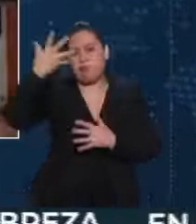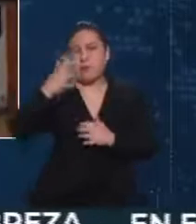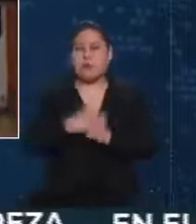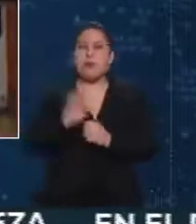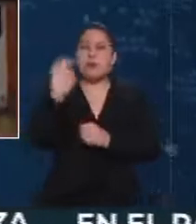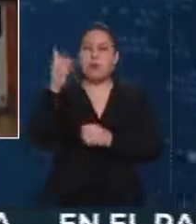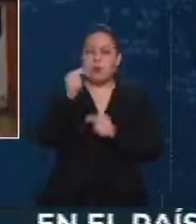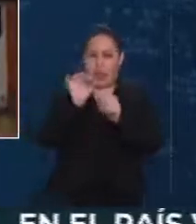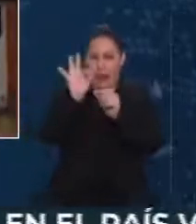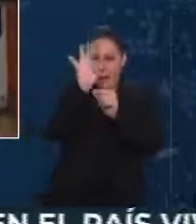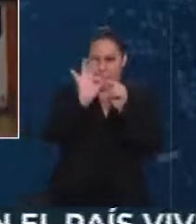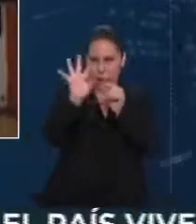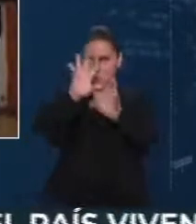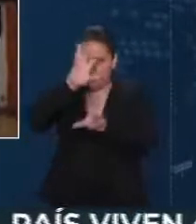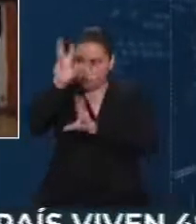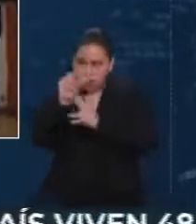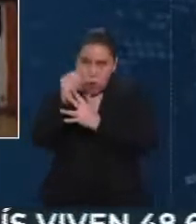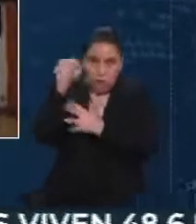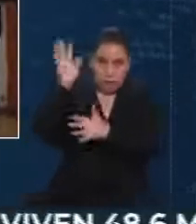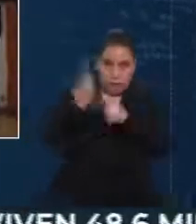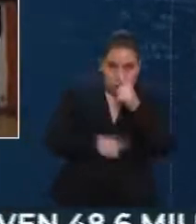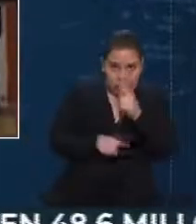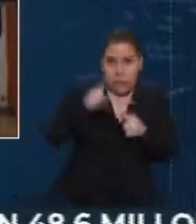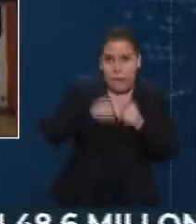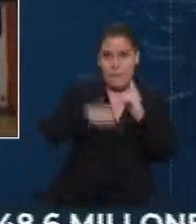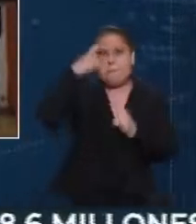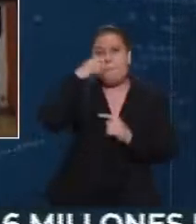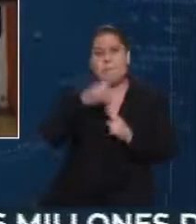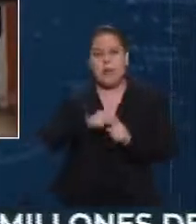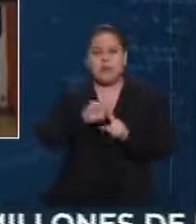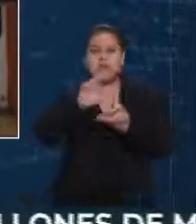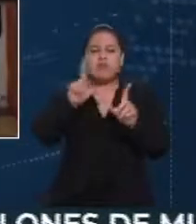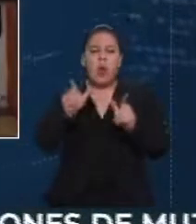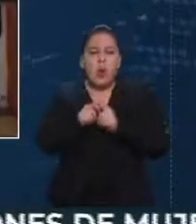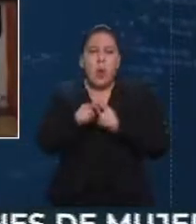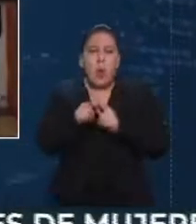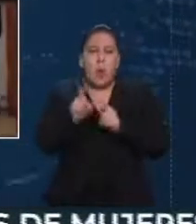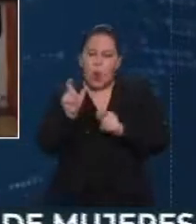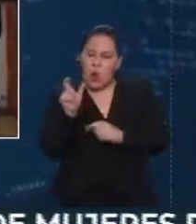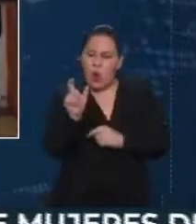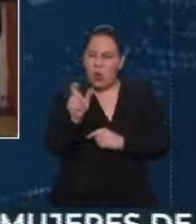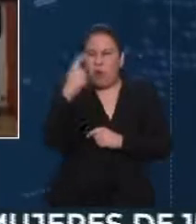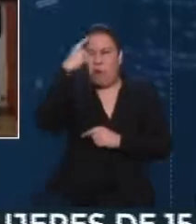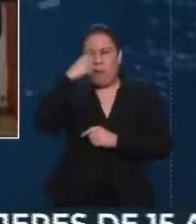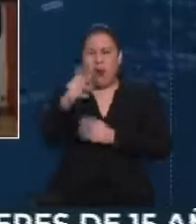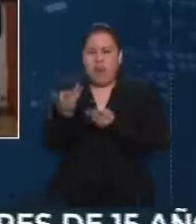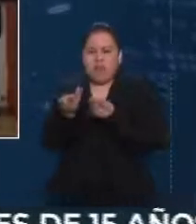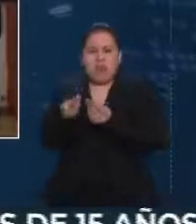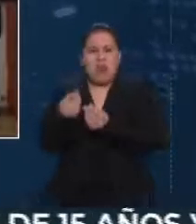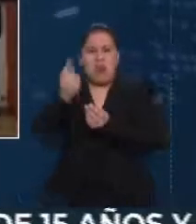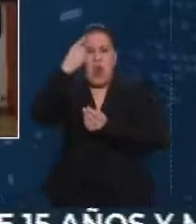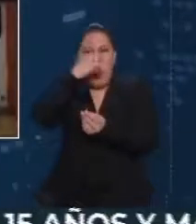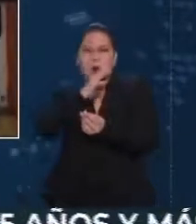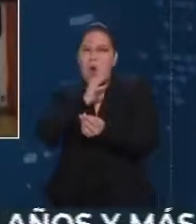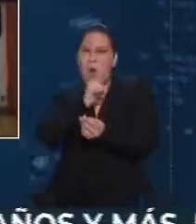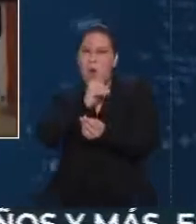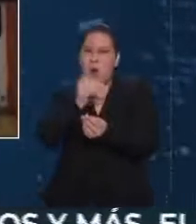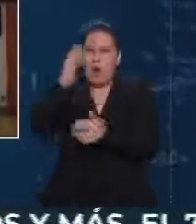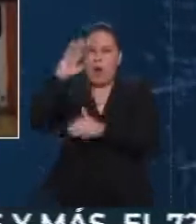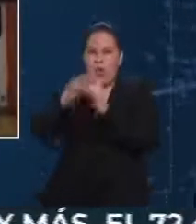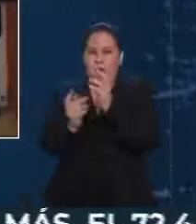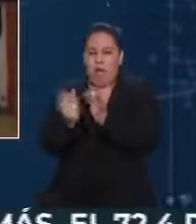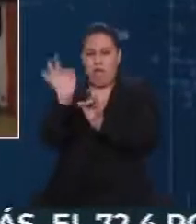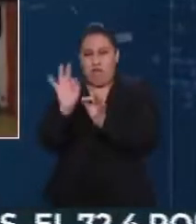componente volátil y nos quedamos con el subyacente, con la inflación que es difícil que se diluya, le llaman también